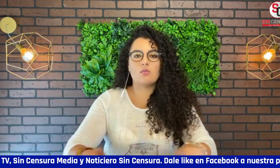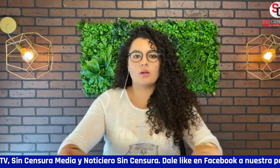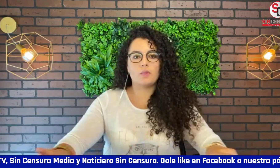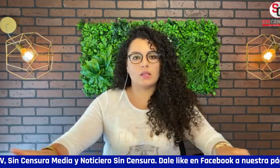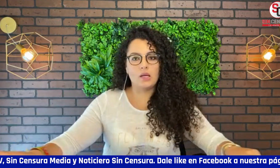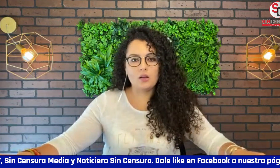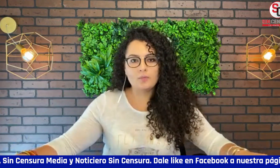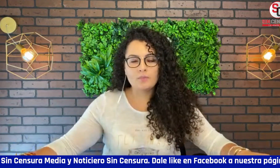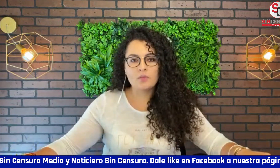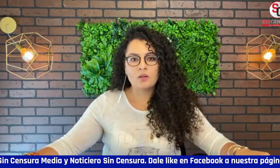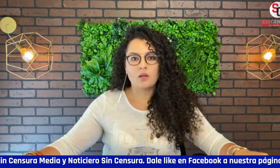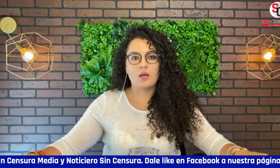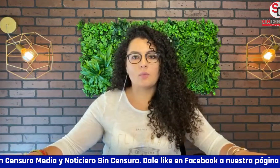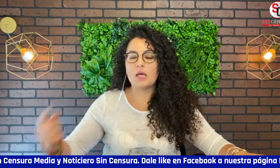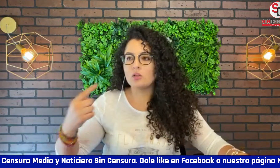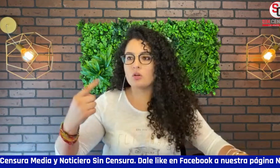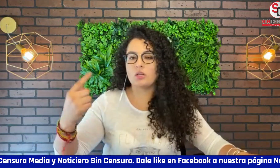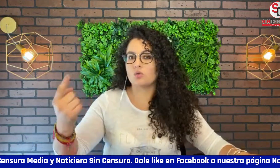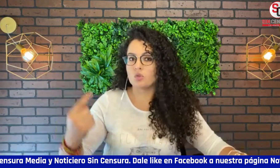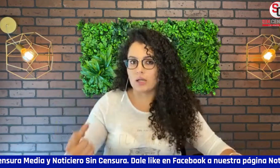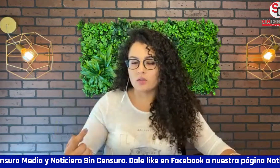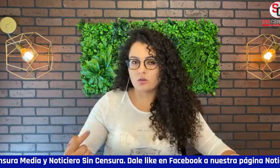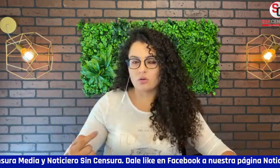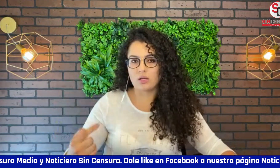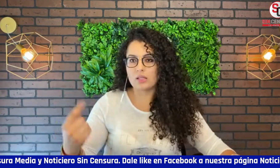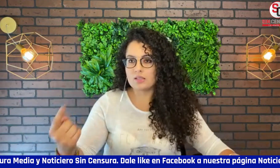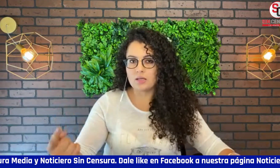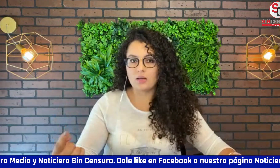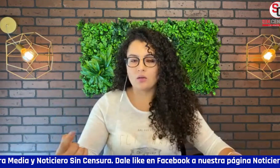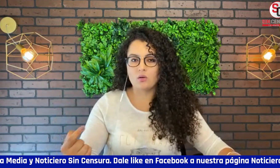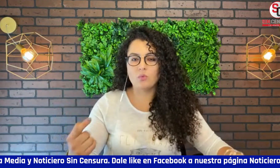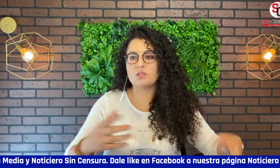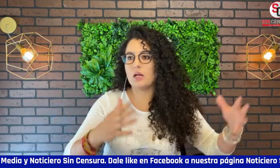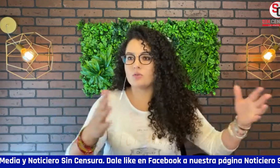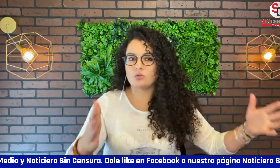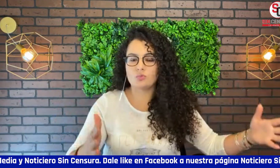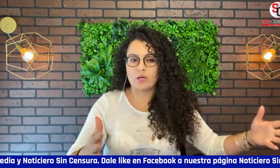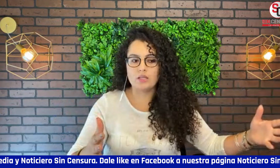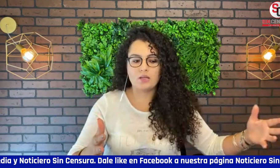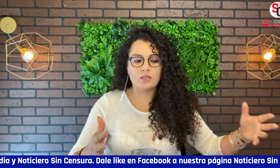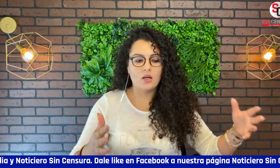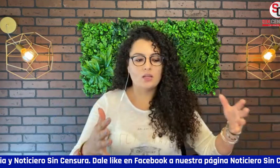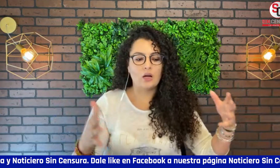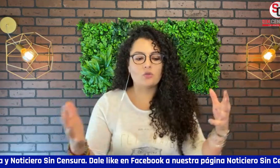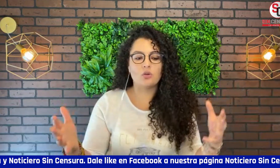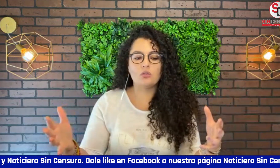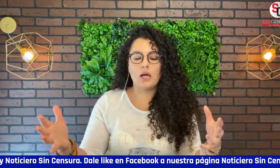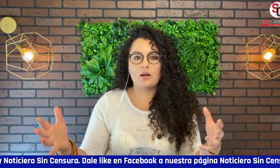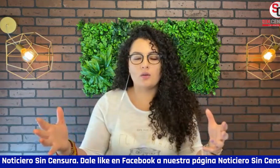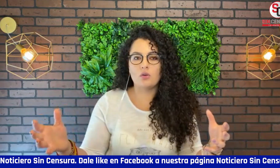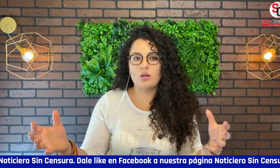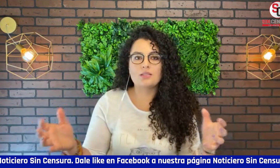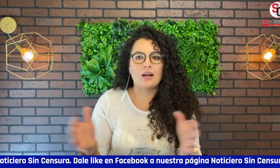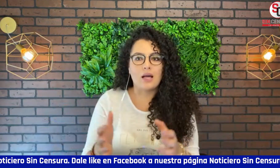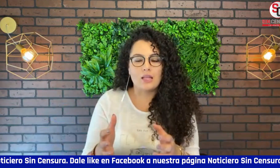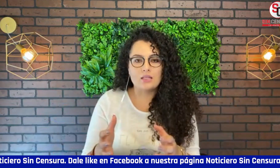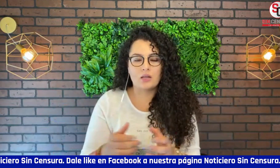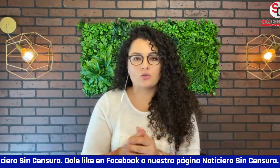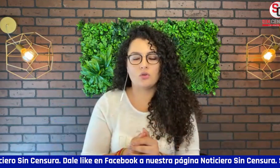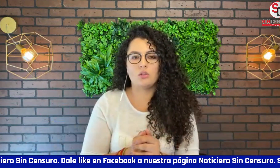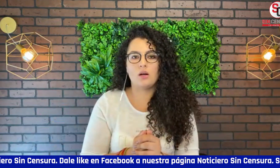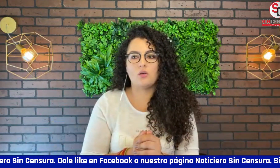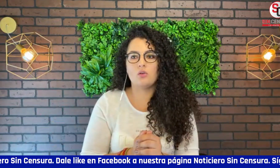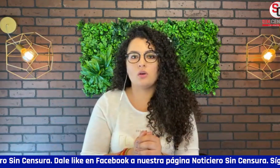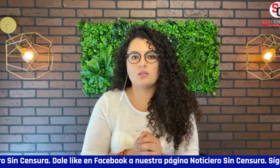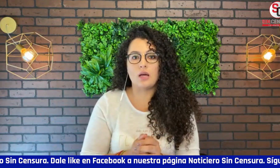medios ahí enfrente de él, viendo y escuchando lo que dice, cómo están los otros países. Ya no son tan reuniones cerradas,